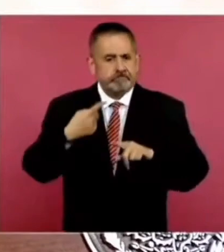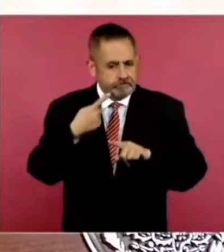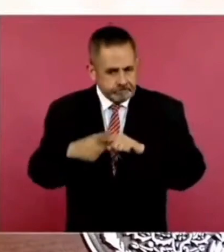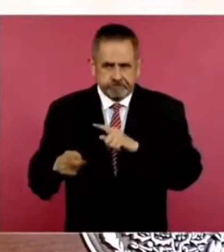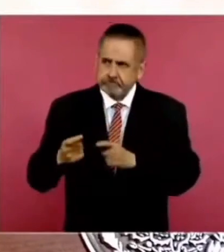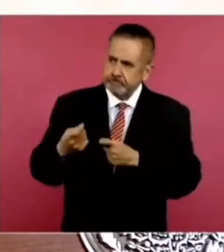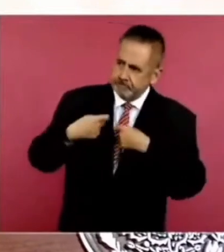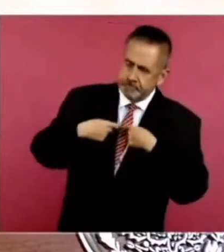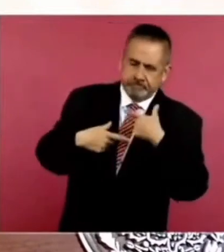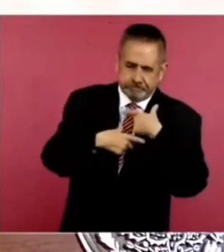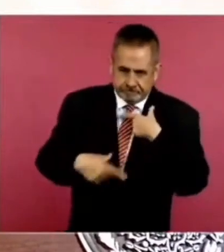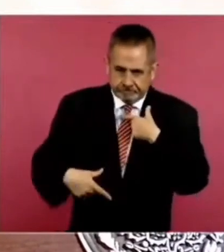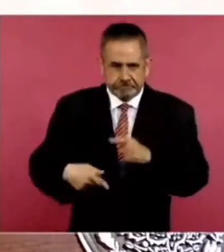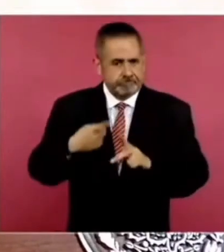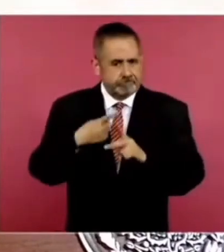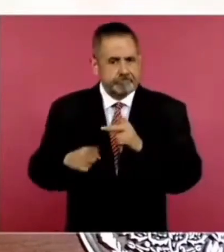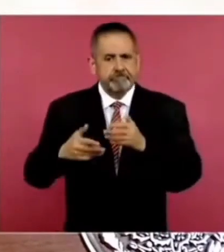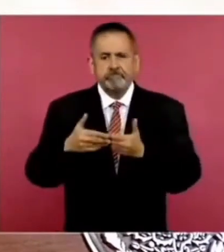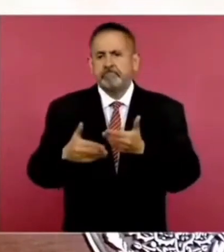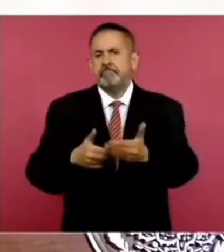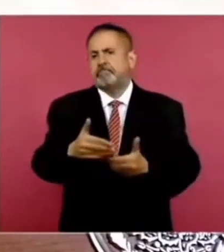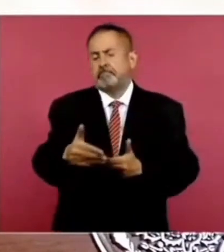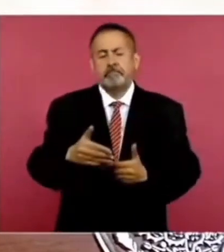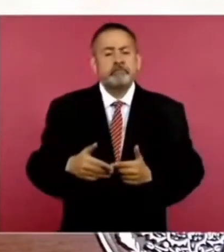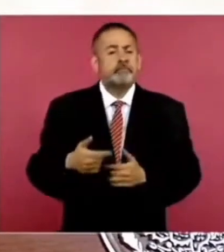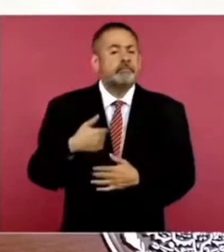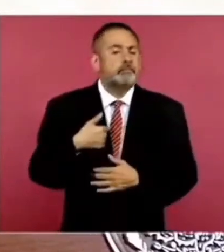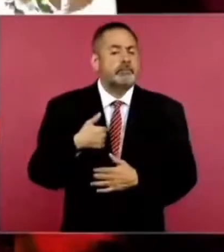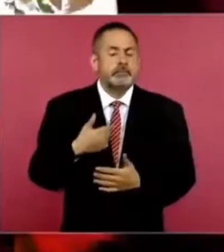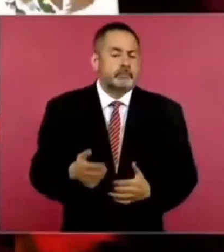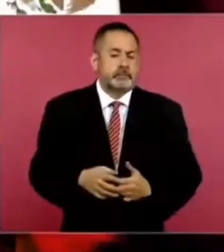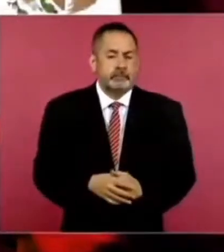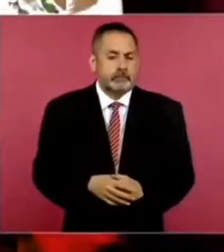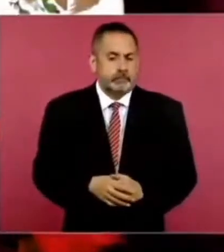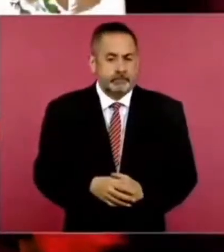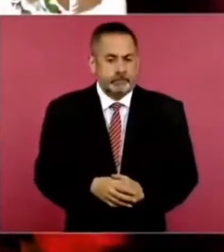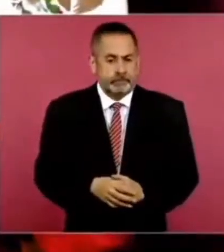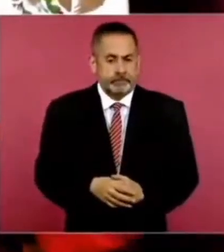al gobierno, y hay constancia de